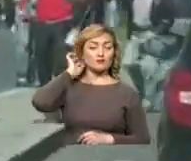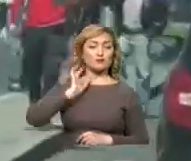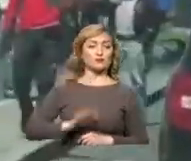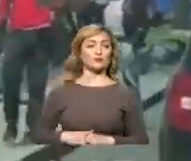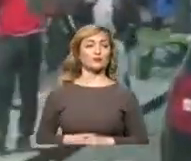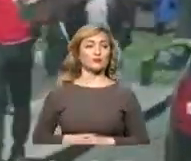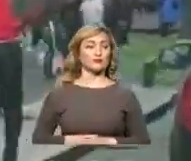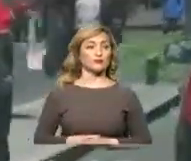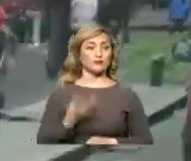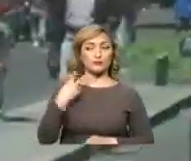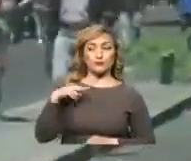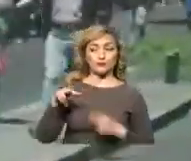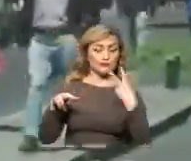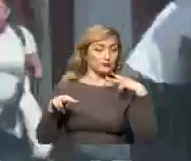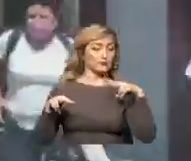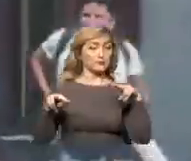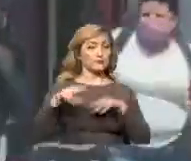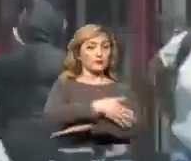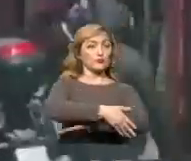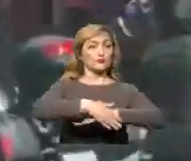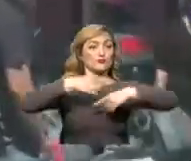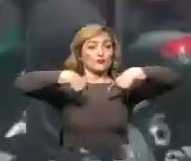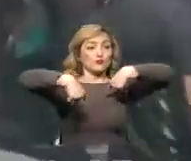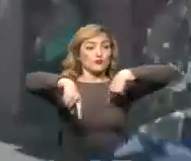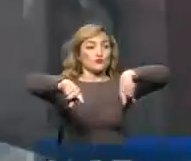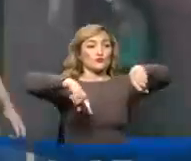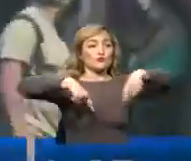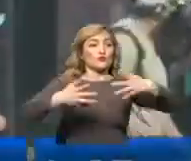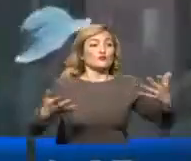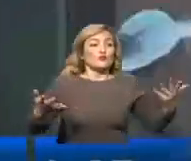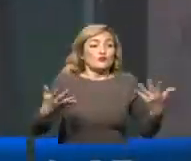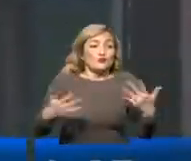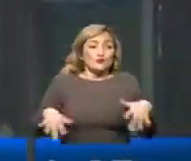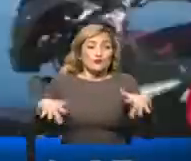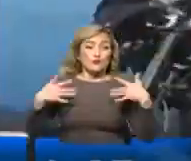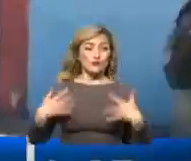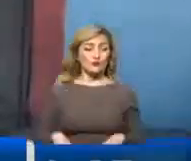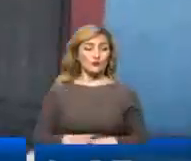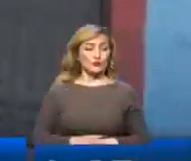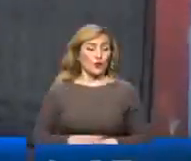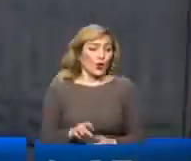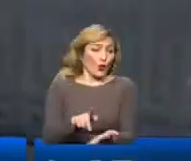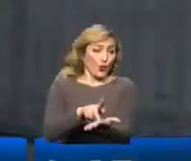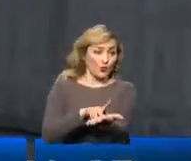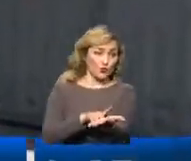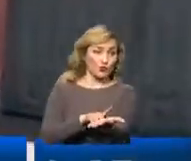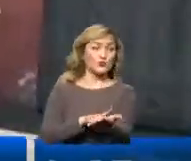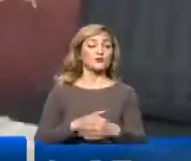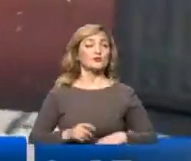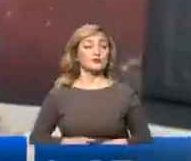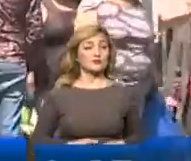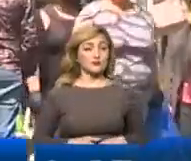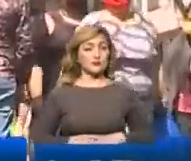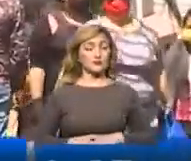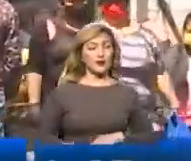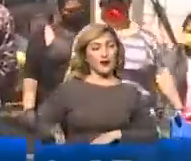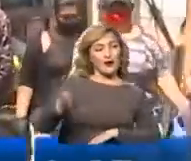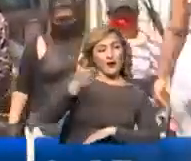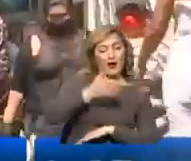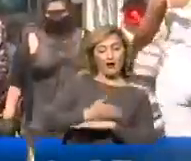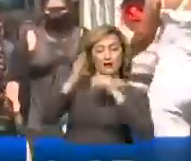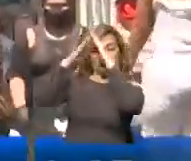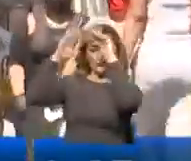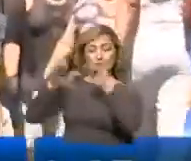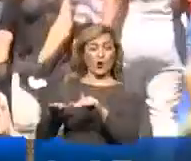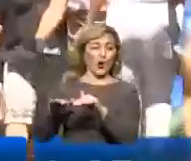Las calles lucen así. El movimiento que se registra es casi al que estábamos acostumbrados a ver antes del